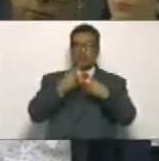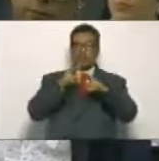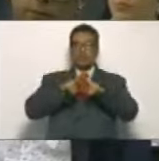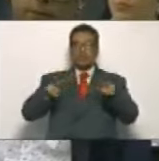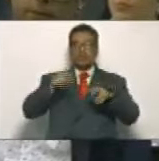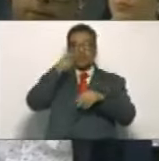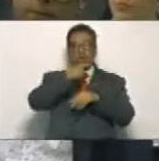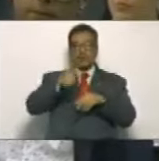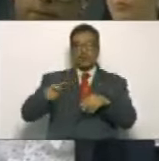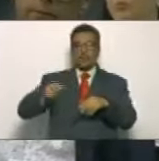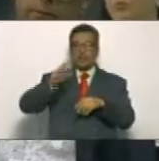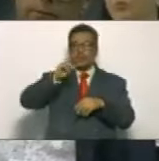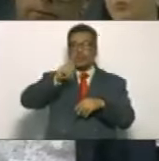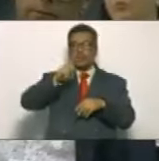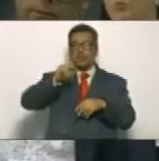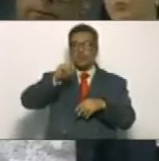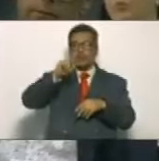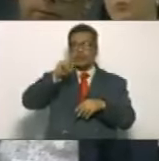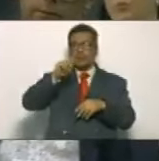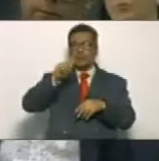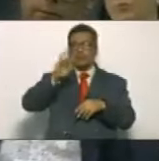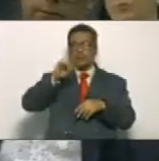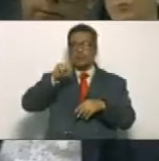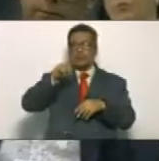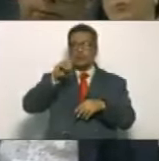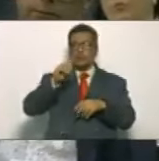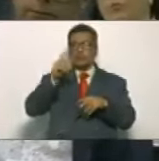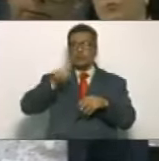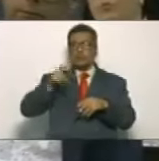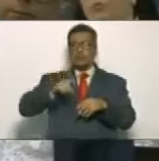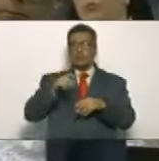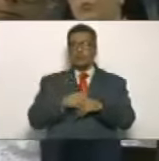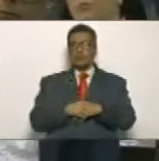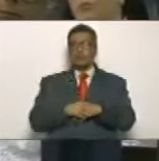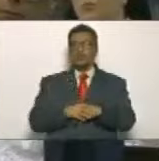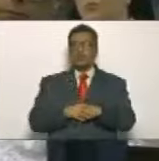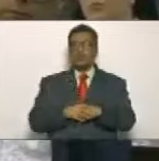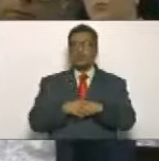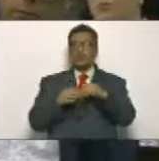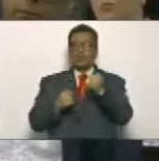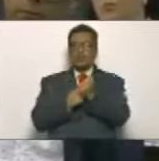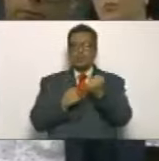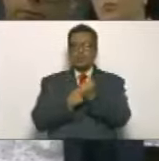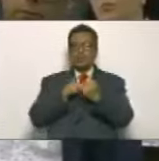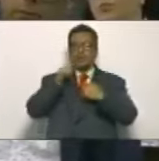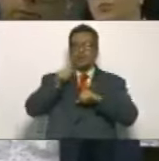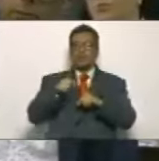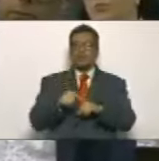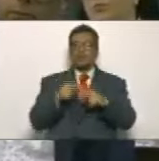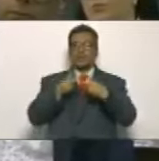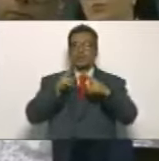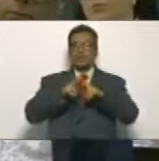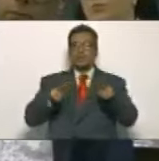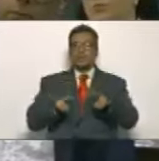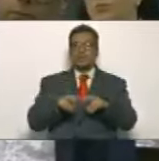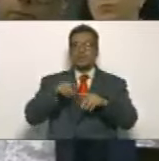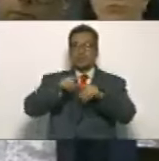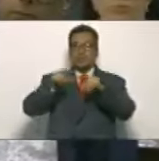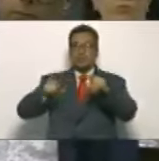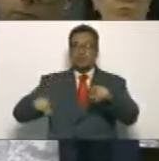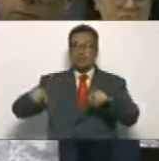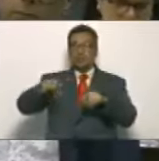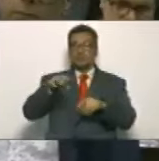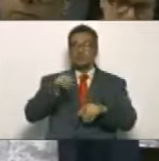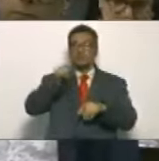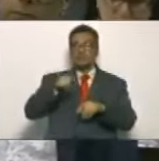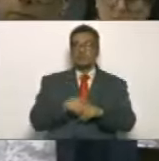para el pueblo palestino, que la merece, la requiere, la necesita y la apoyo, sino que es la paz en la región, porque